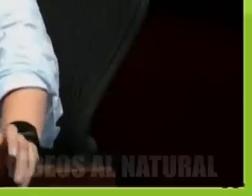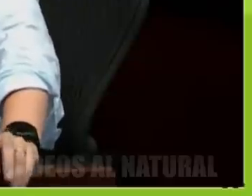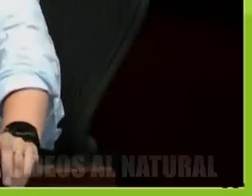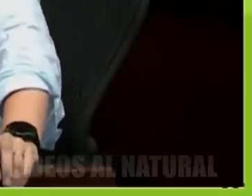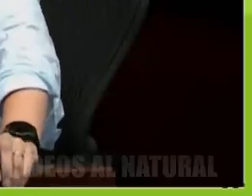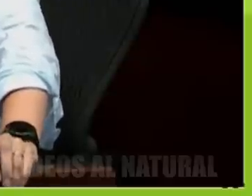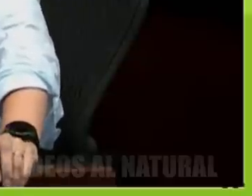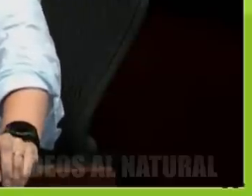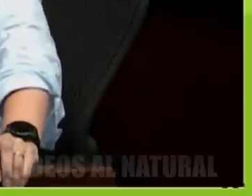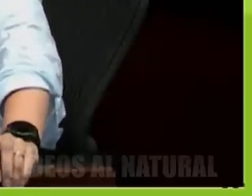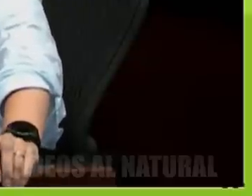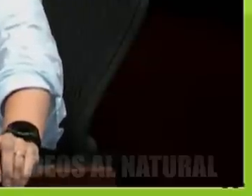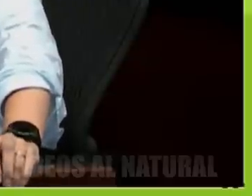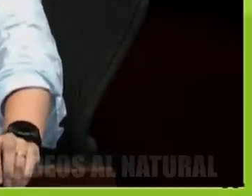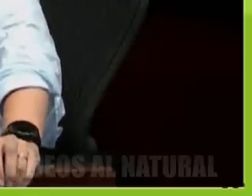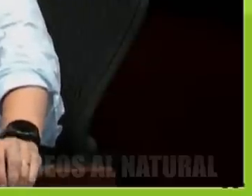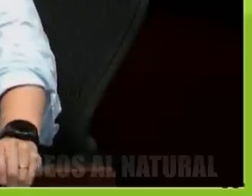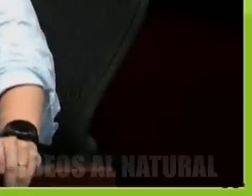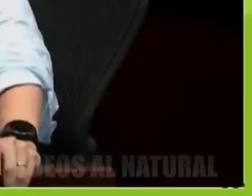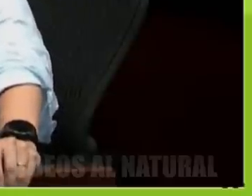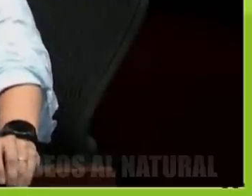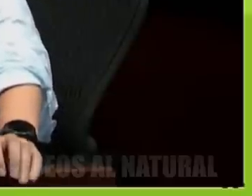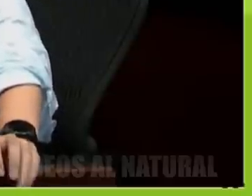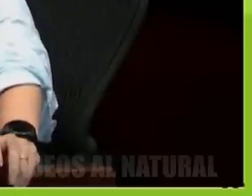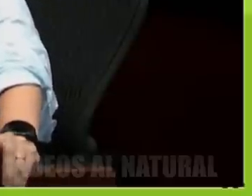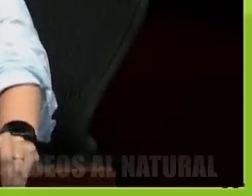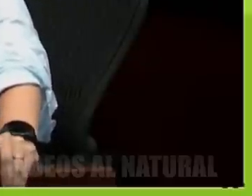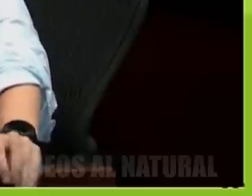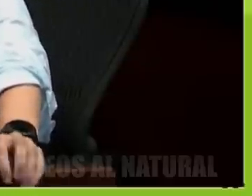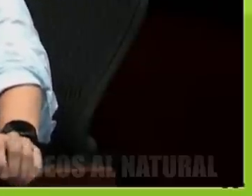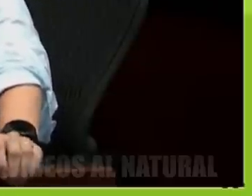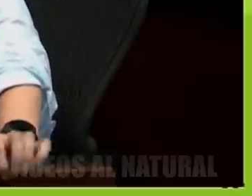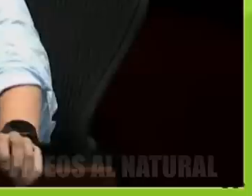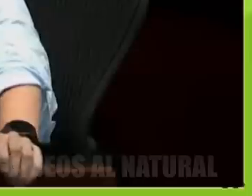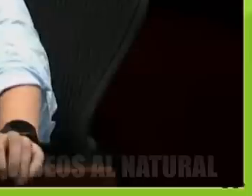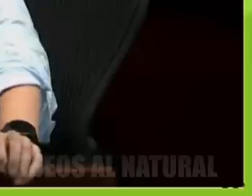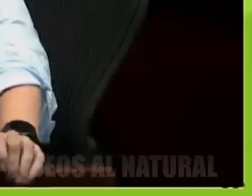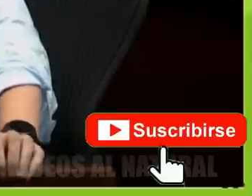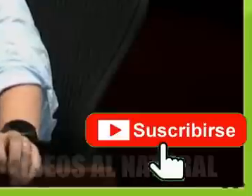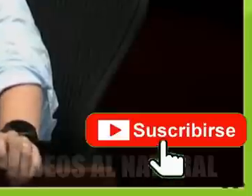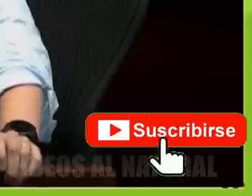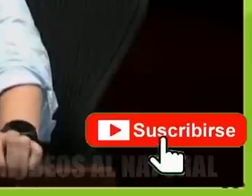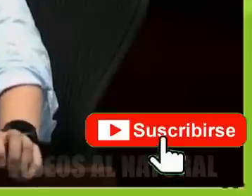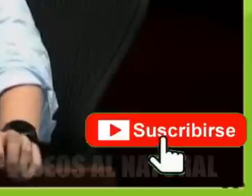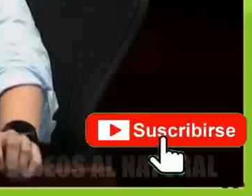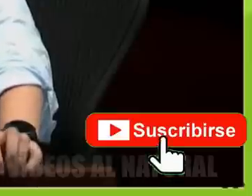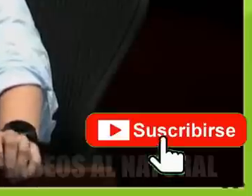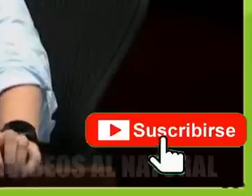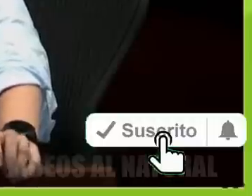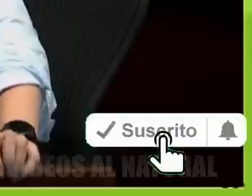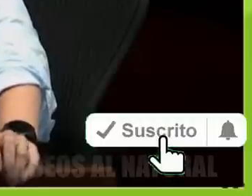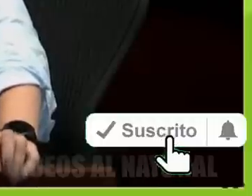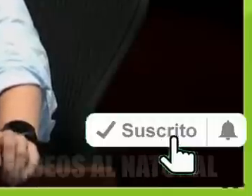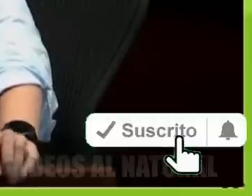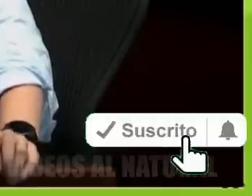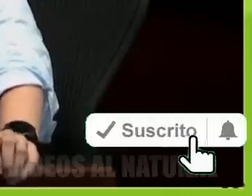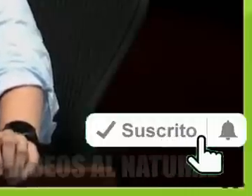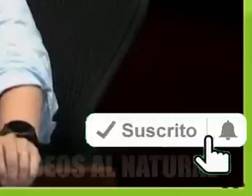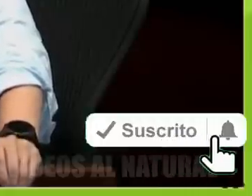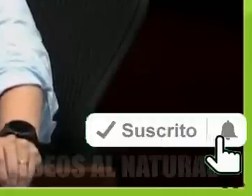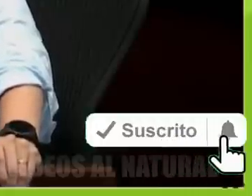olvide que la primera línea, el daño que ha hecho este país a la fuerza pública, a los policías, violaron una mujer, una policía en